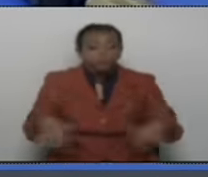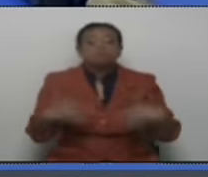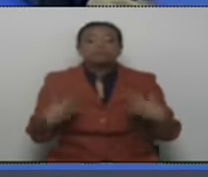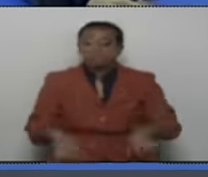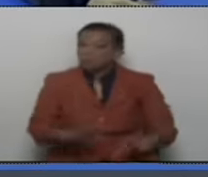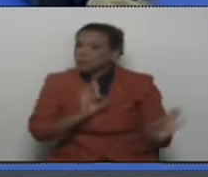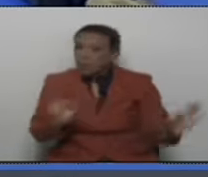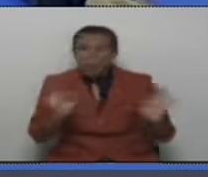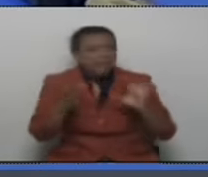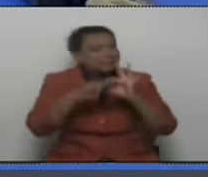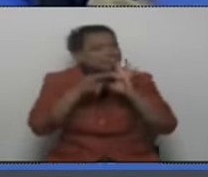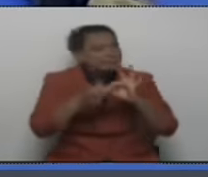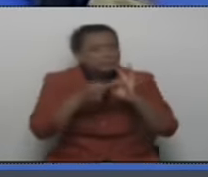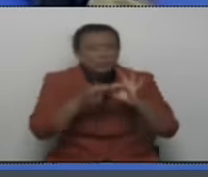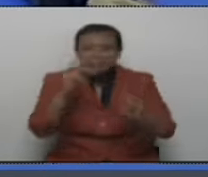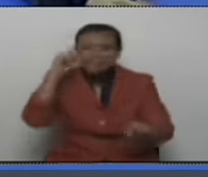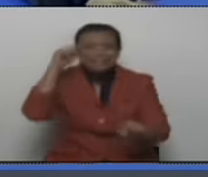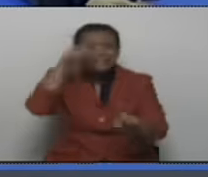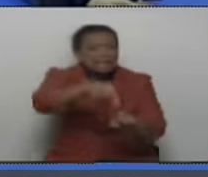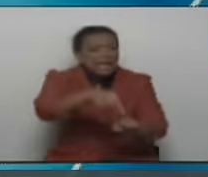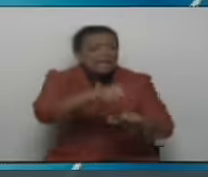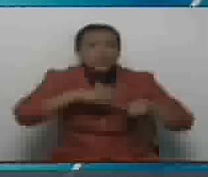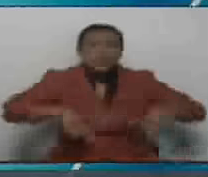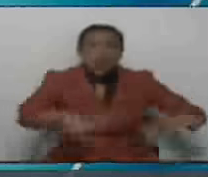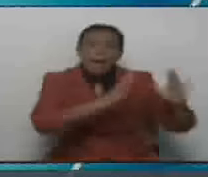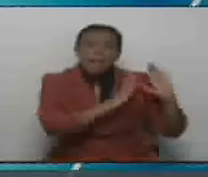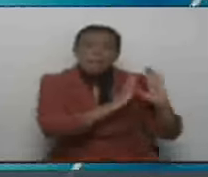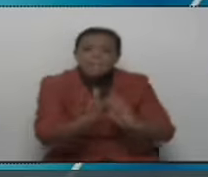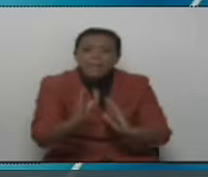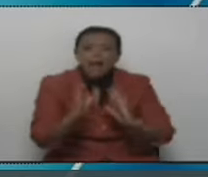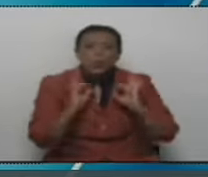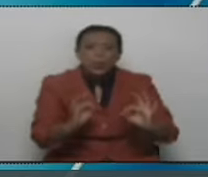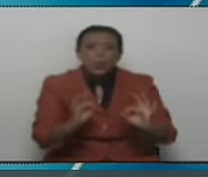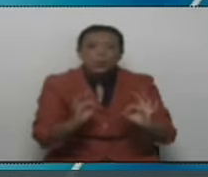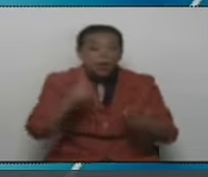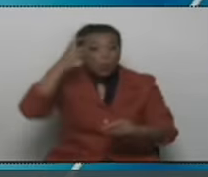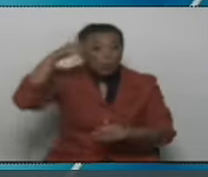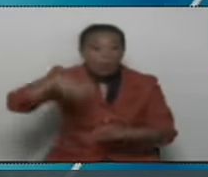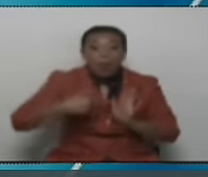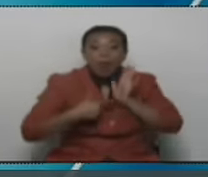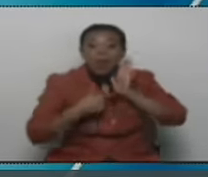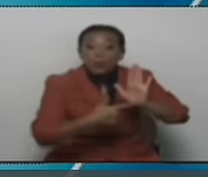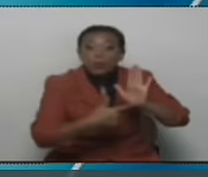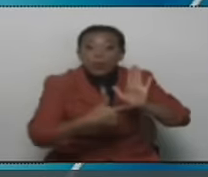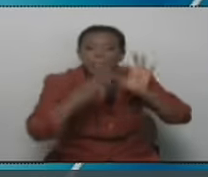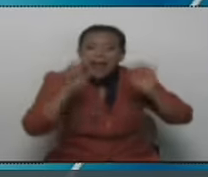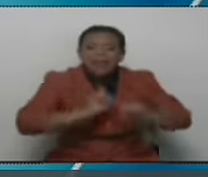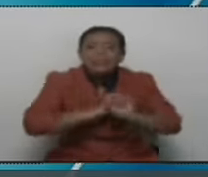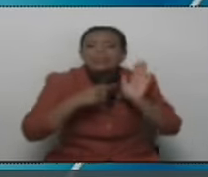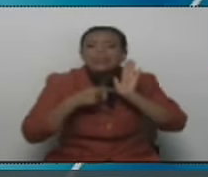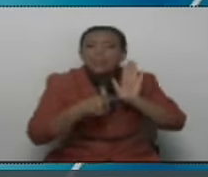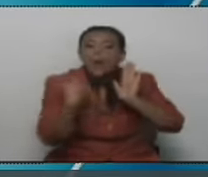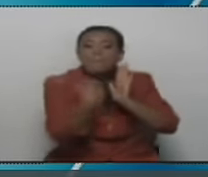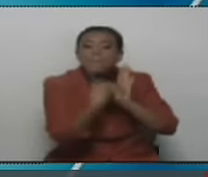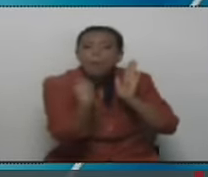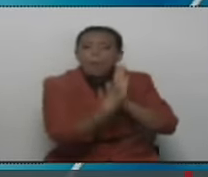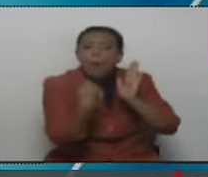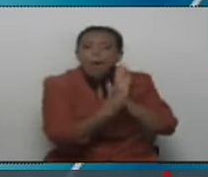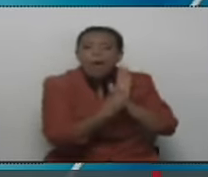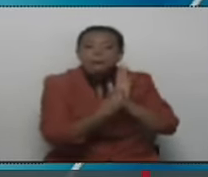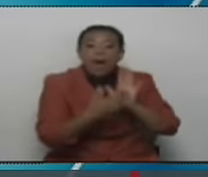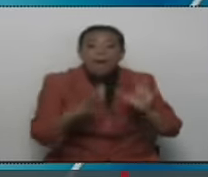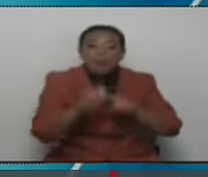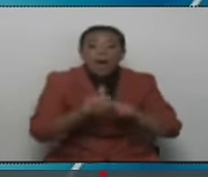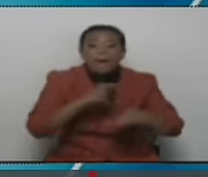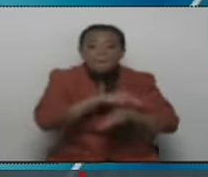está articulado directamente con el plan, como hoy lo tenemos más que demostrado con las pruebas obtenidas